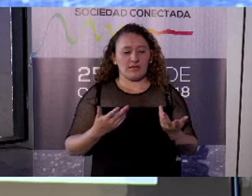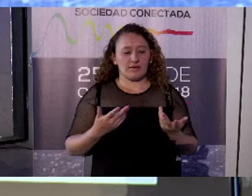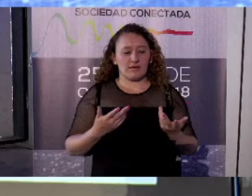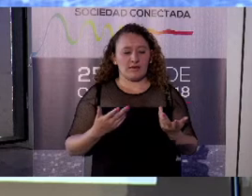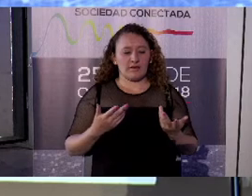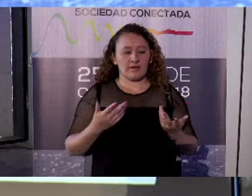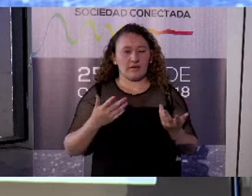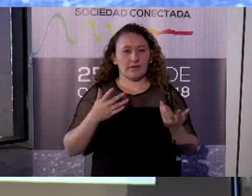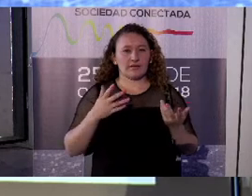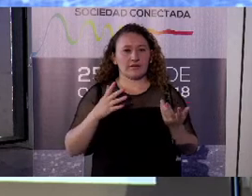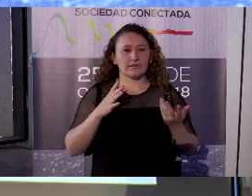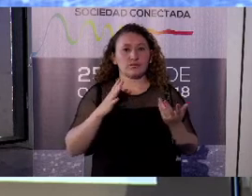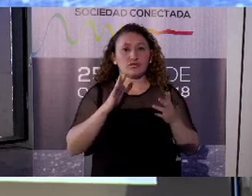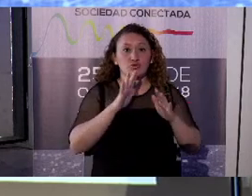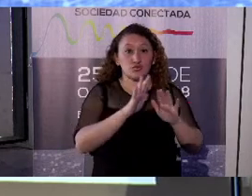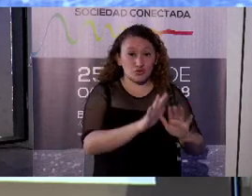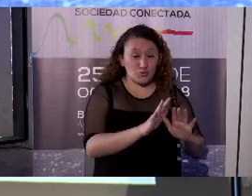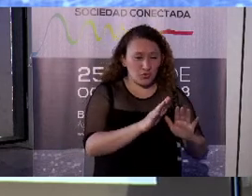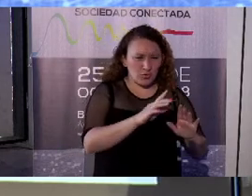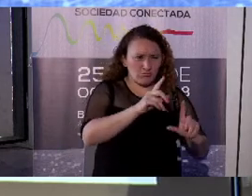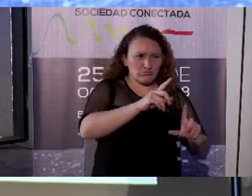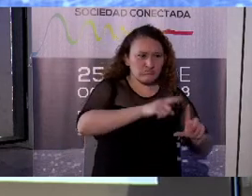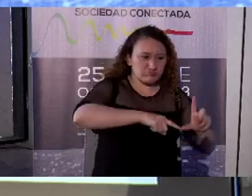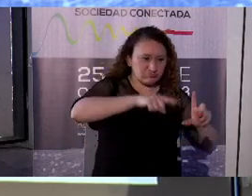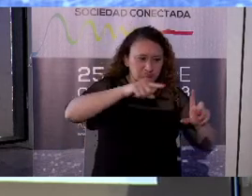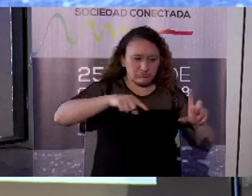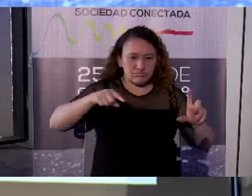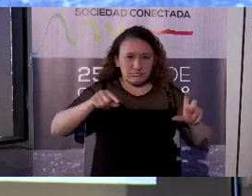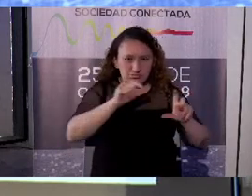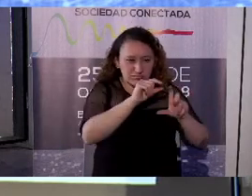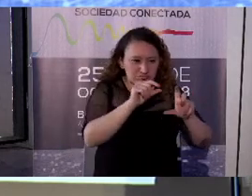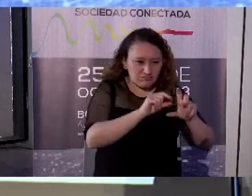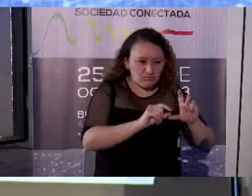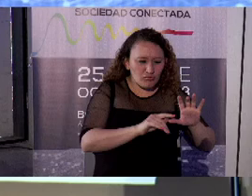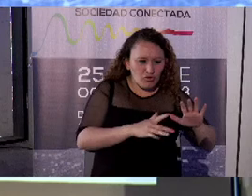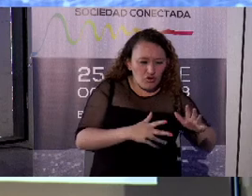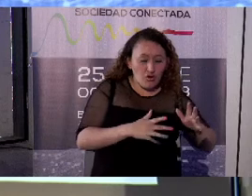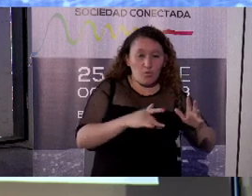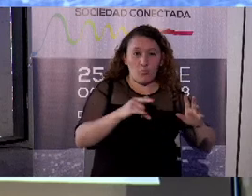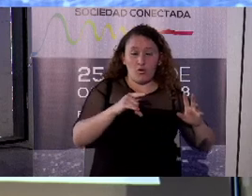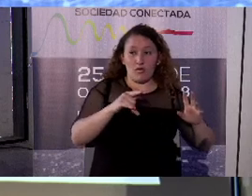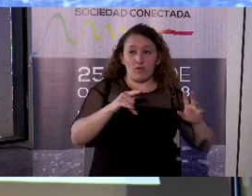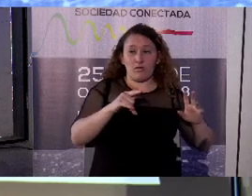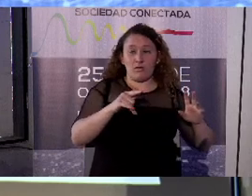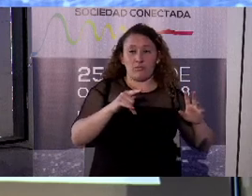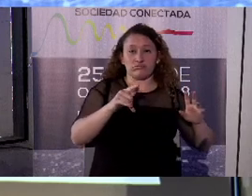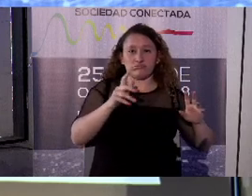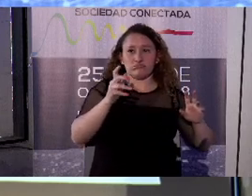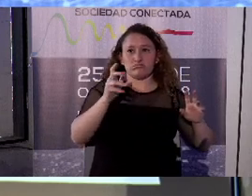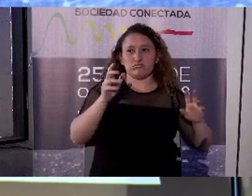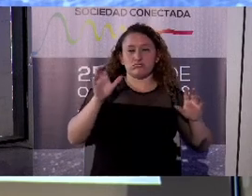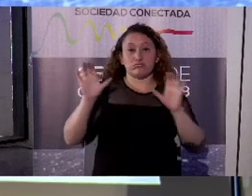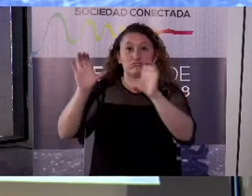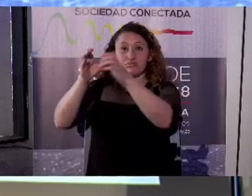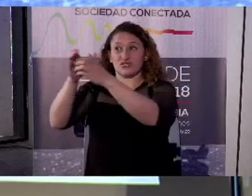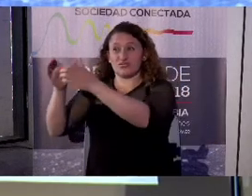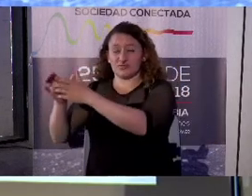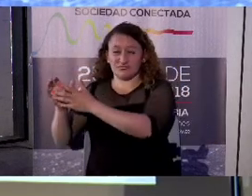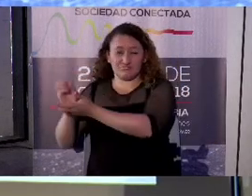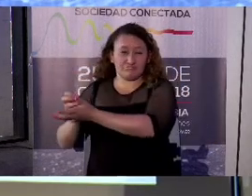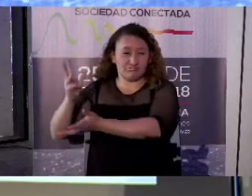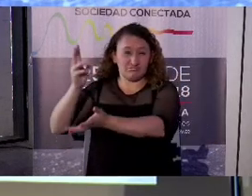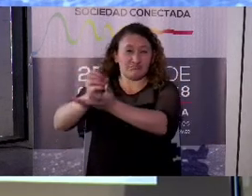desarrolla para que eh Para que sectores de alto poder adquisitivo lo disfruten como